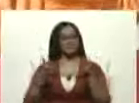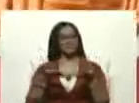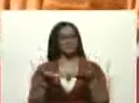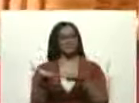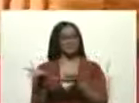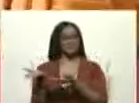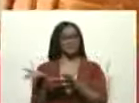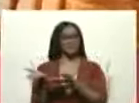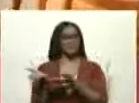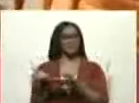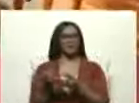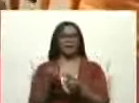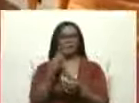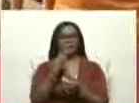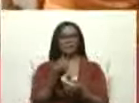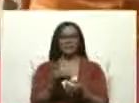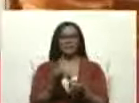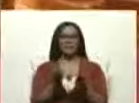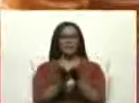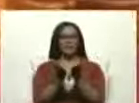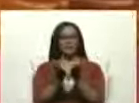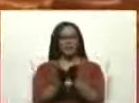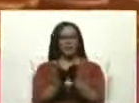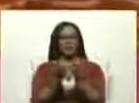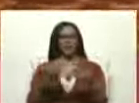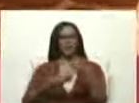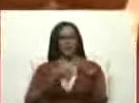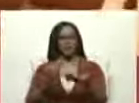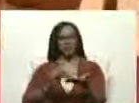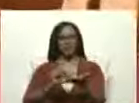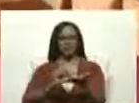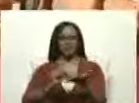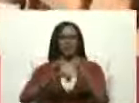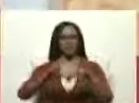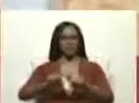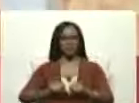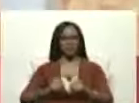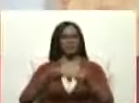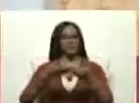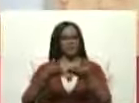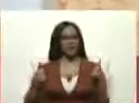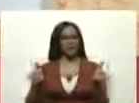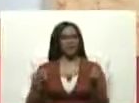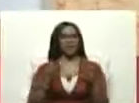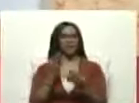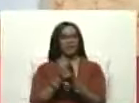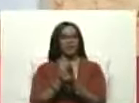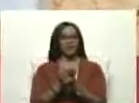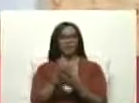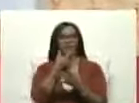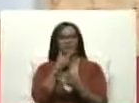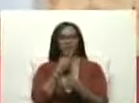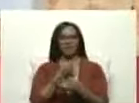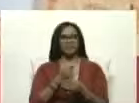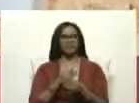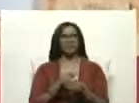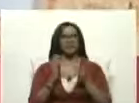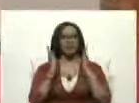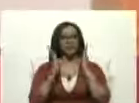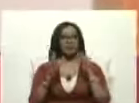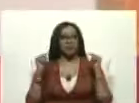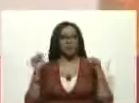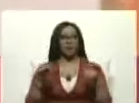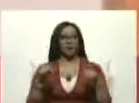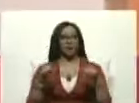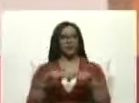se presenten en la escuela para el proceso de preinscripciones que está abierto. Es un registro bien sencillo. Los atendemos acá en